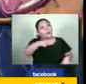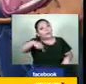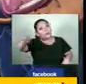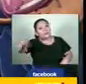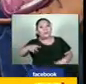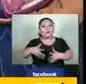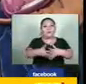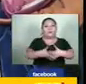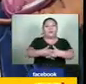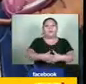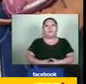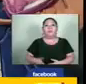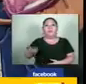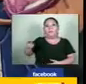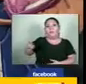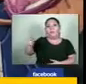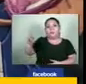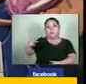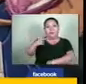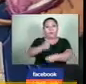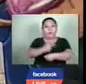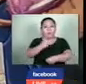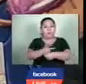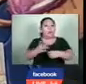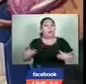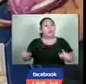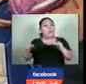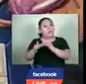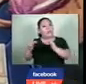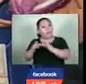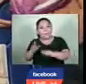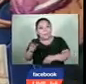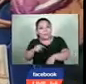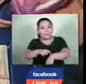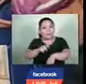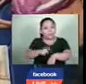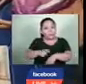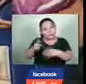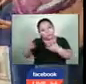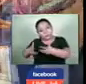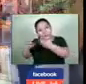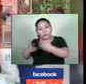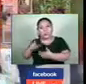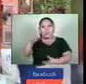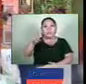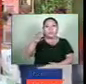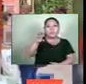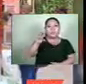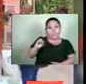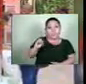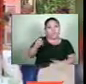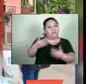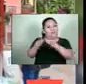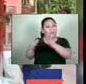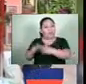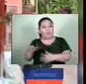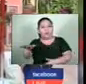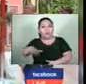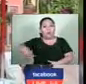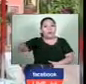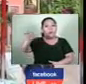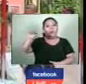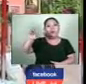Unidos. Según la Policía Nacional Civil, simultáneamente se realizaron 10 diligencias en Arizona, Estados Unidos, en busca de